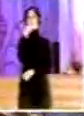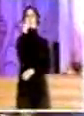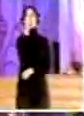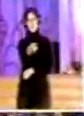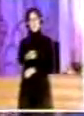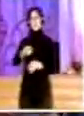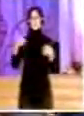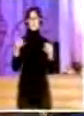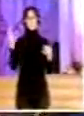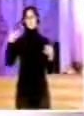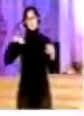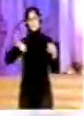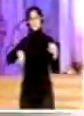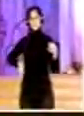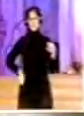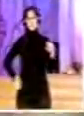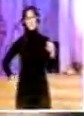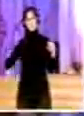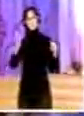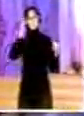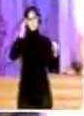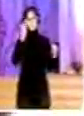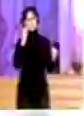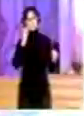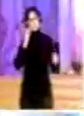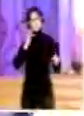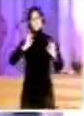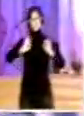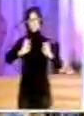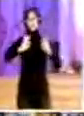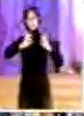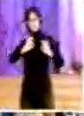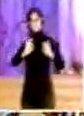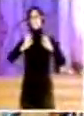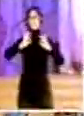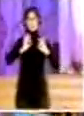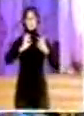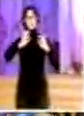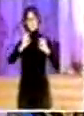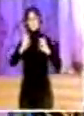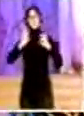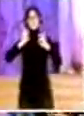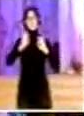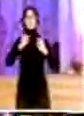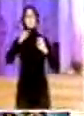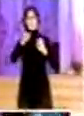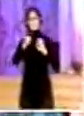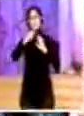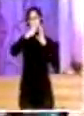una profesión con honradez. Y te pasaré toda tu